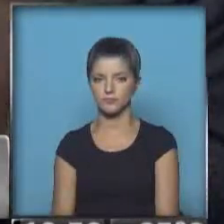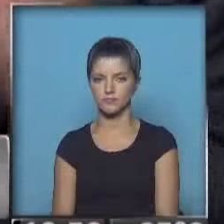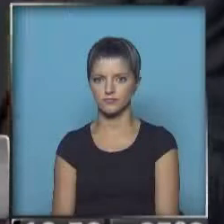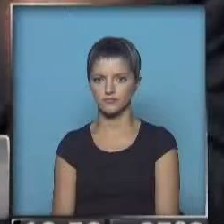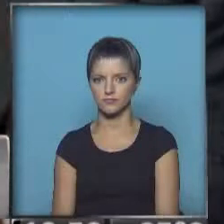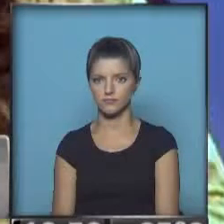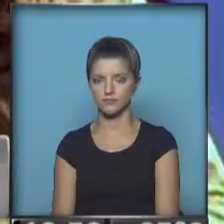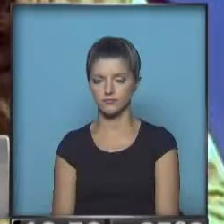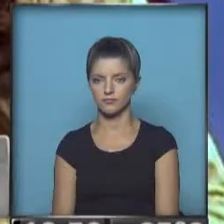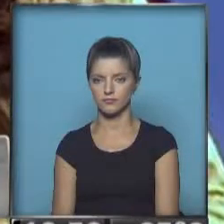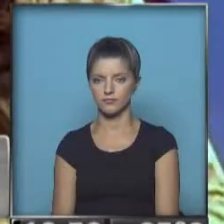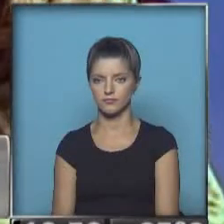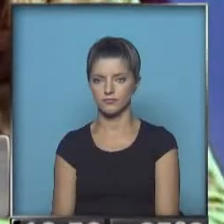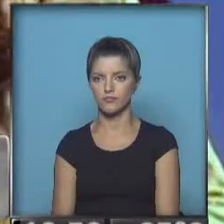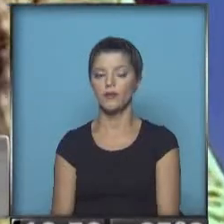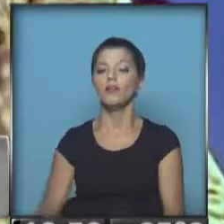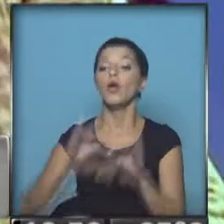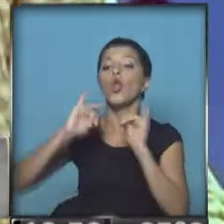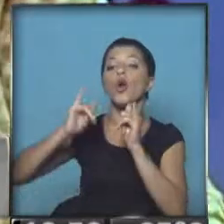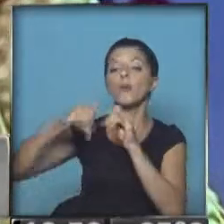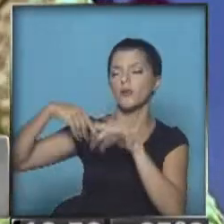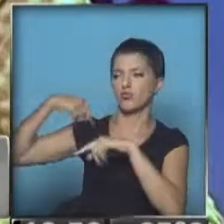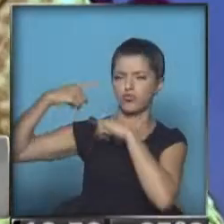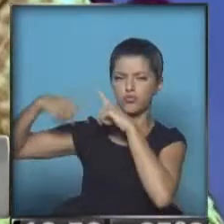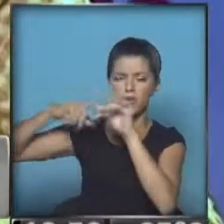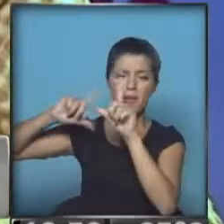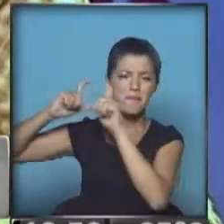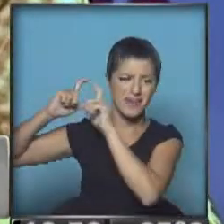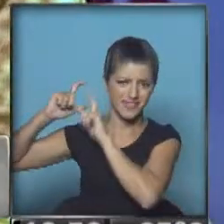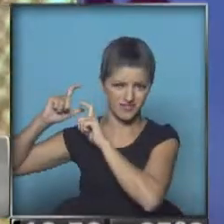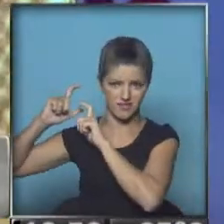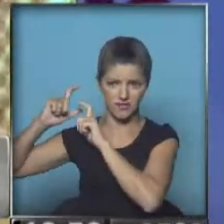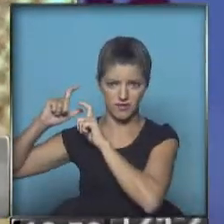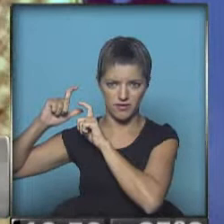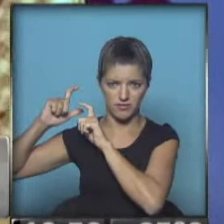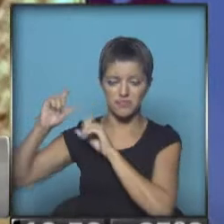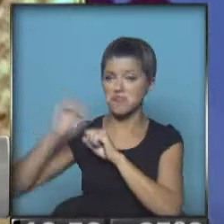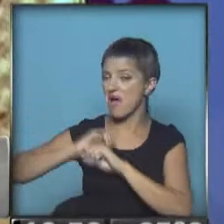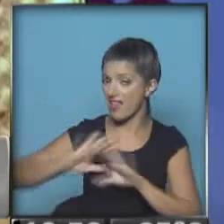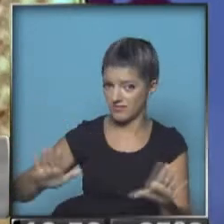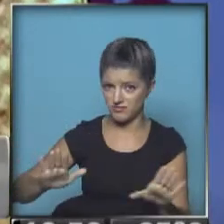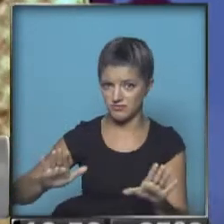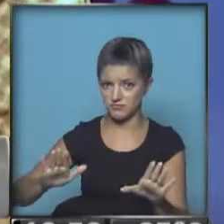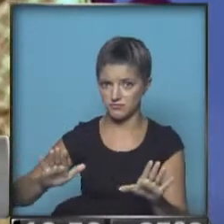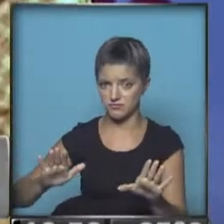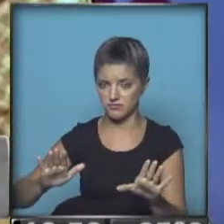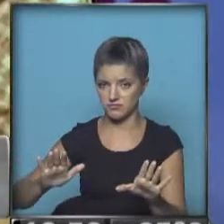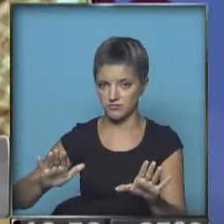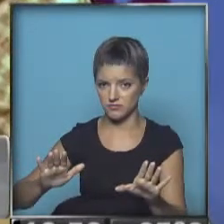Venían de experiencias que no habían sido buenas.